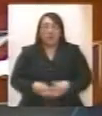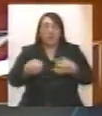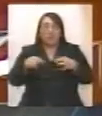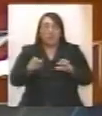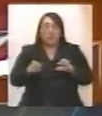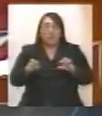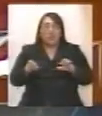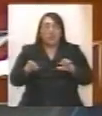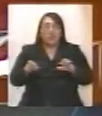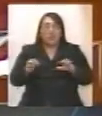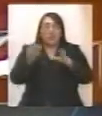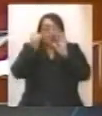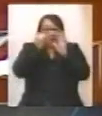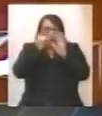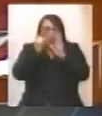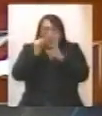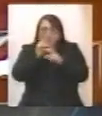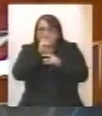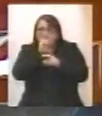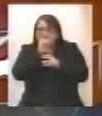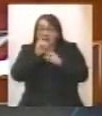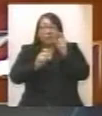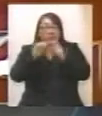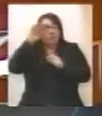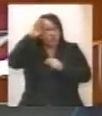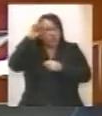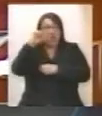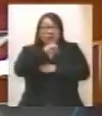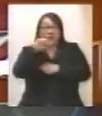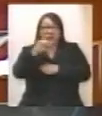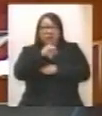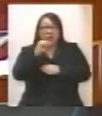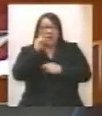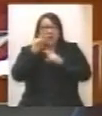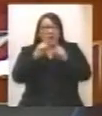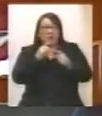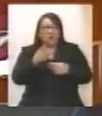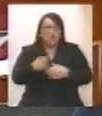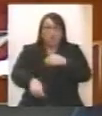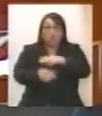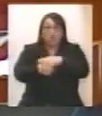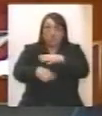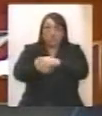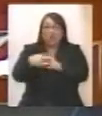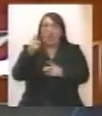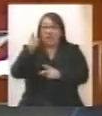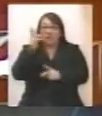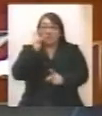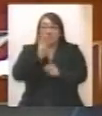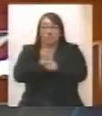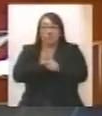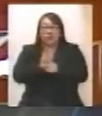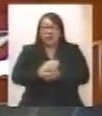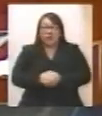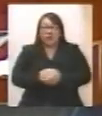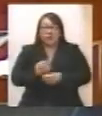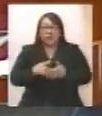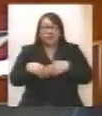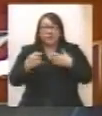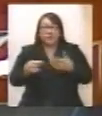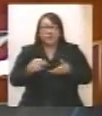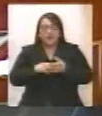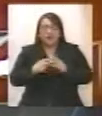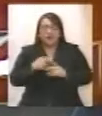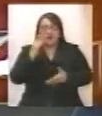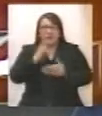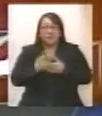con cámaras ocultas a policías, conductores e inspectores que exigen o ofrecen una coima, a efectos de garantizar